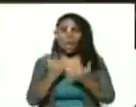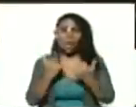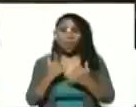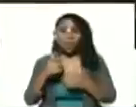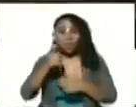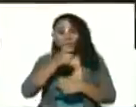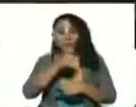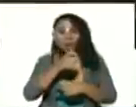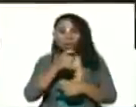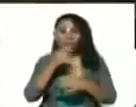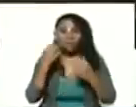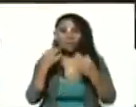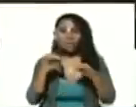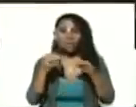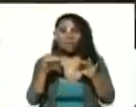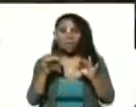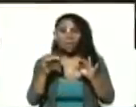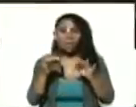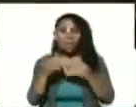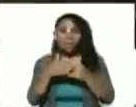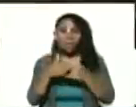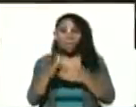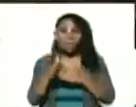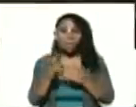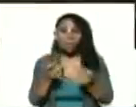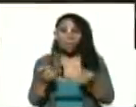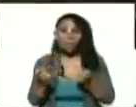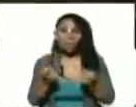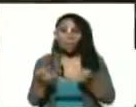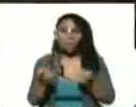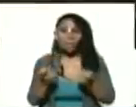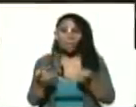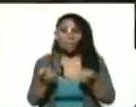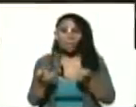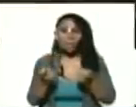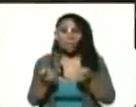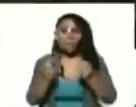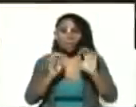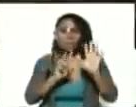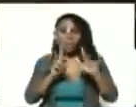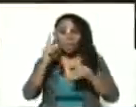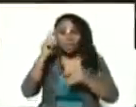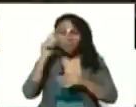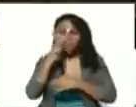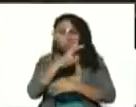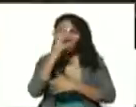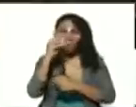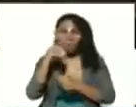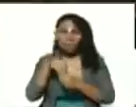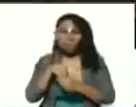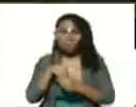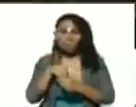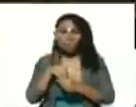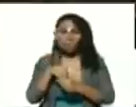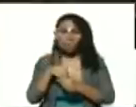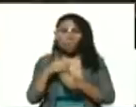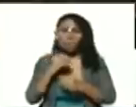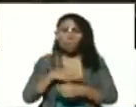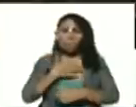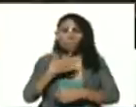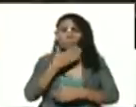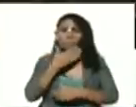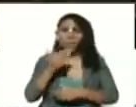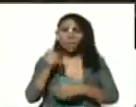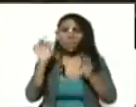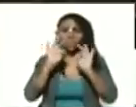algunas flexibilidades, ¿verdad? En los 7 días de cuarentena, podemos mejorar